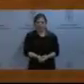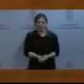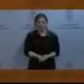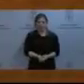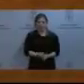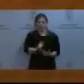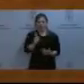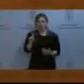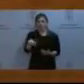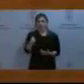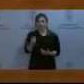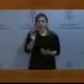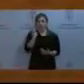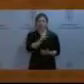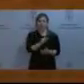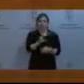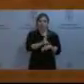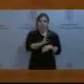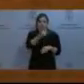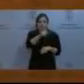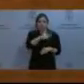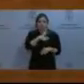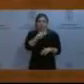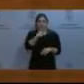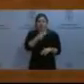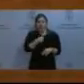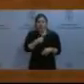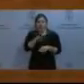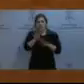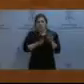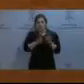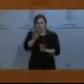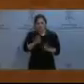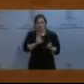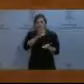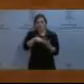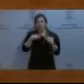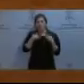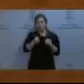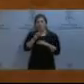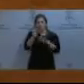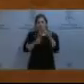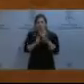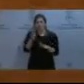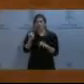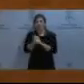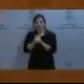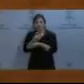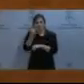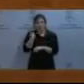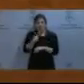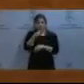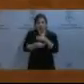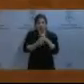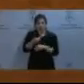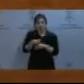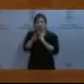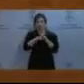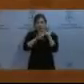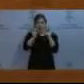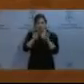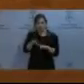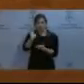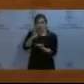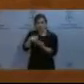le preguntaba al consejero, ¿quiere usted decirme que en el centro de salud de Cangas de Narcea se desarrolla la misma actividad y en las mismas condiciones que en el centro de salud,